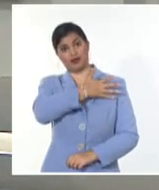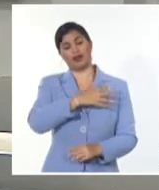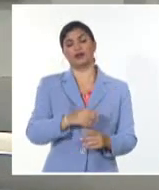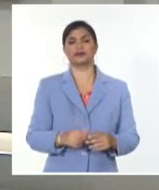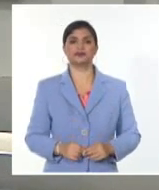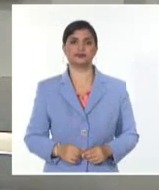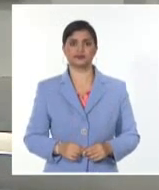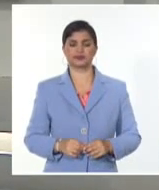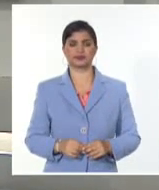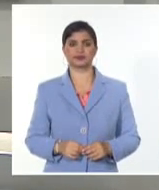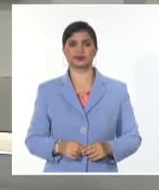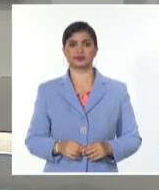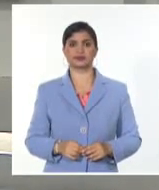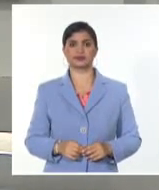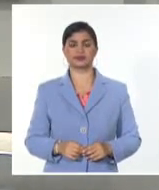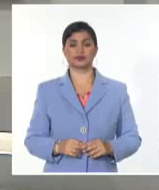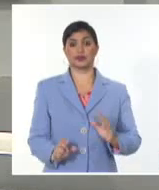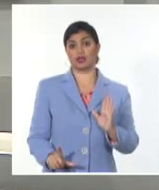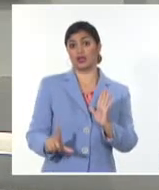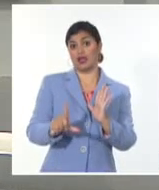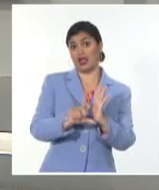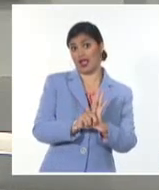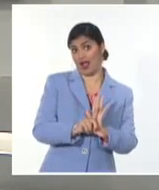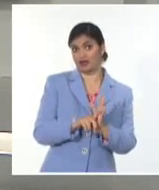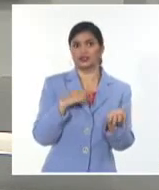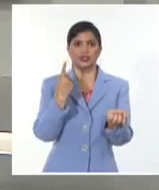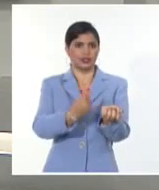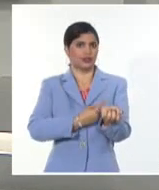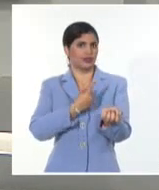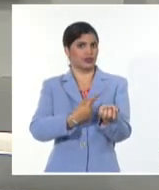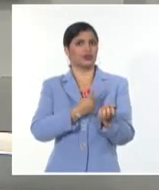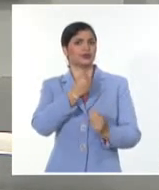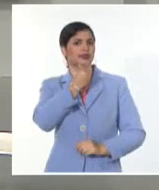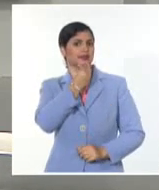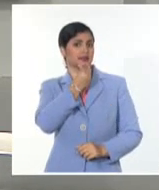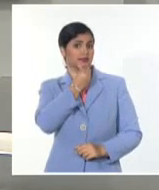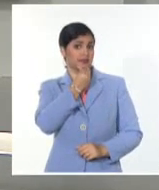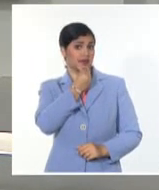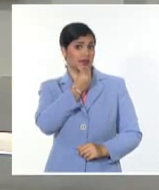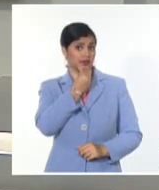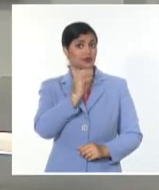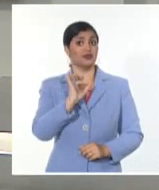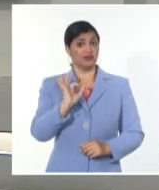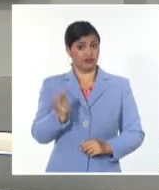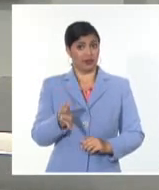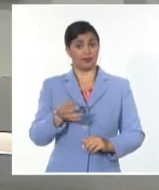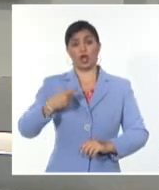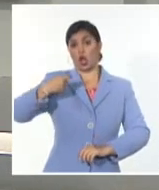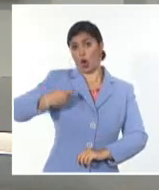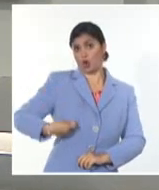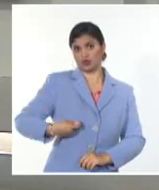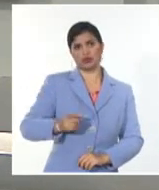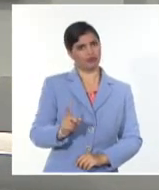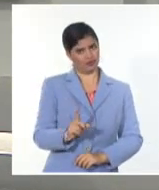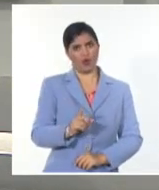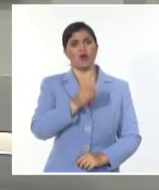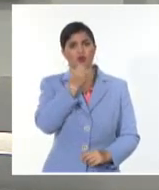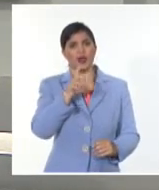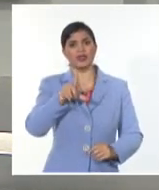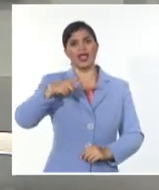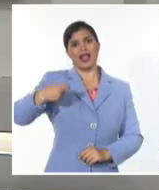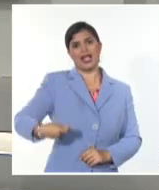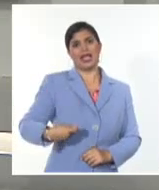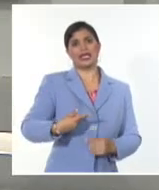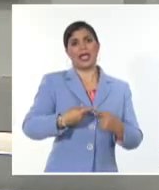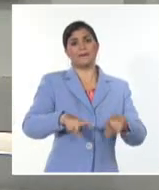lo legal y reconocido, que como acostumbro a enfatizar, no siempre es legítimo o justo. Si Palestina fuera un Estado